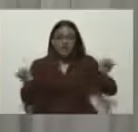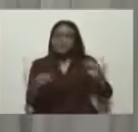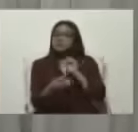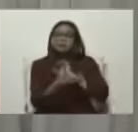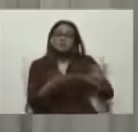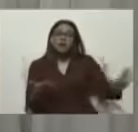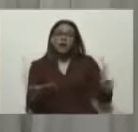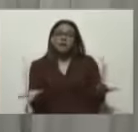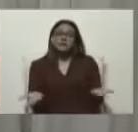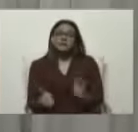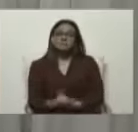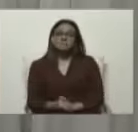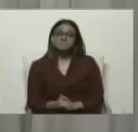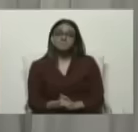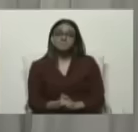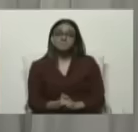gratuita.